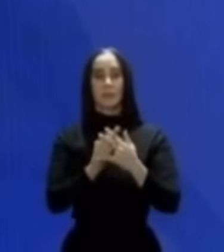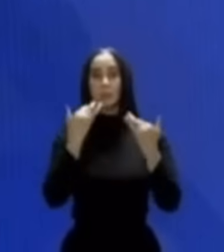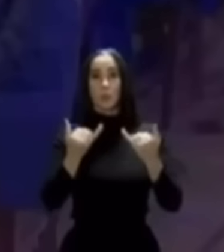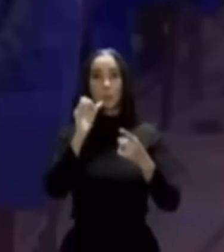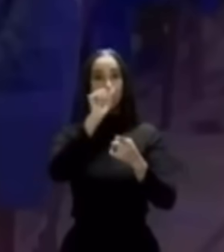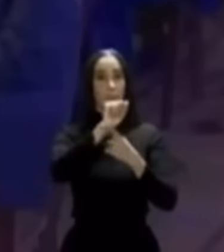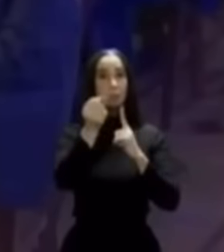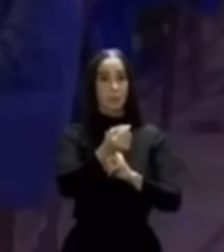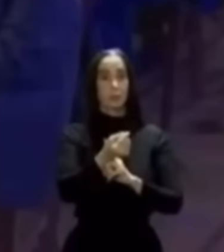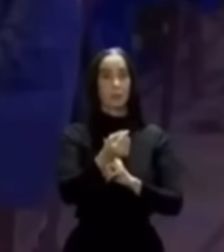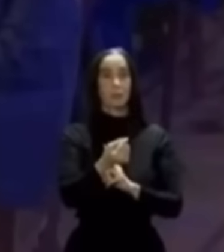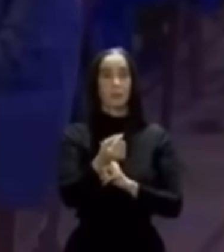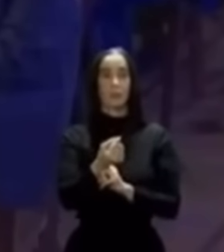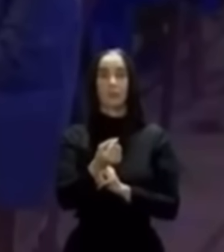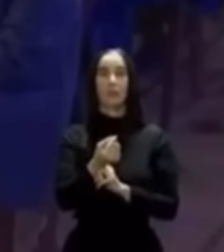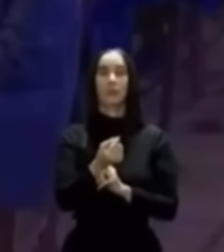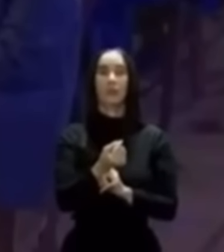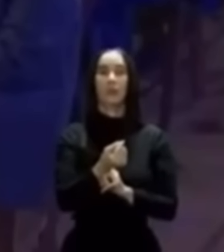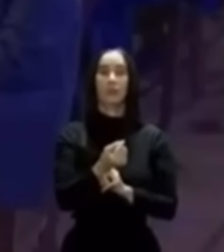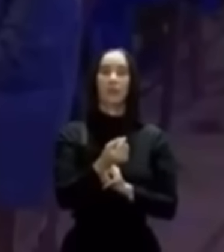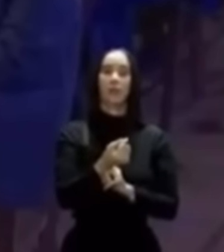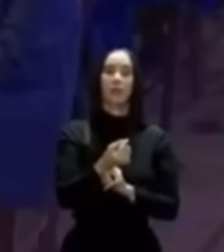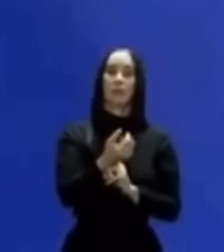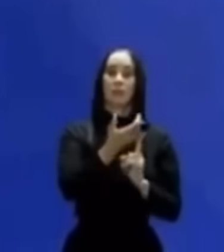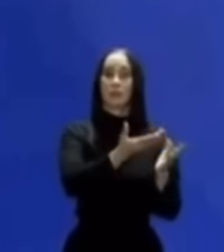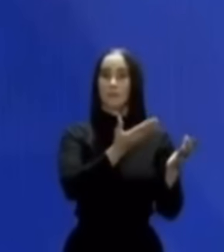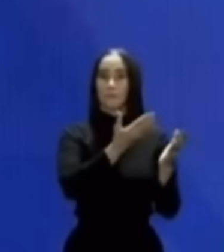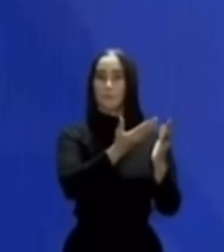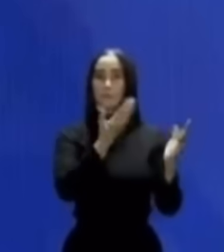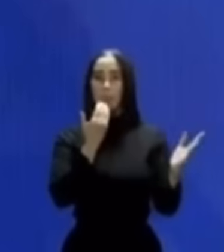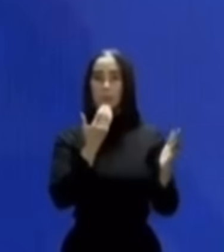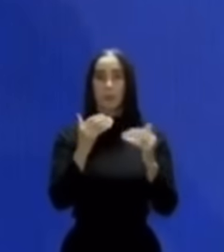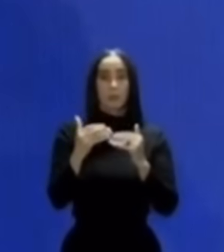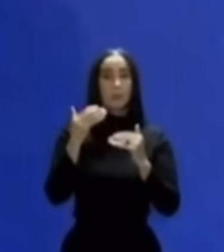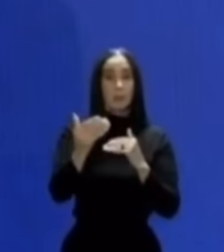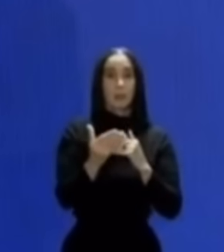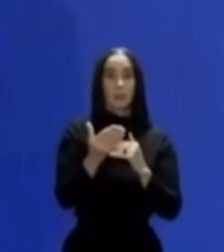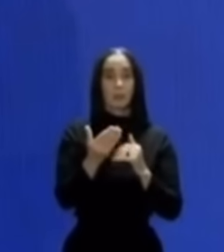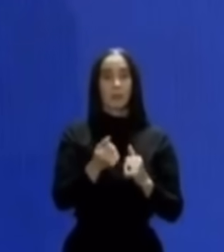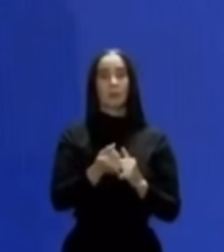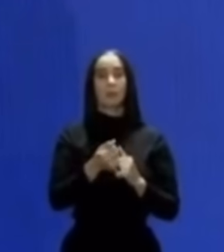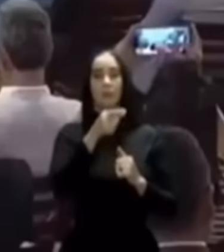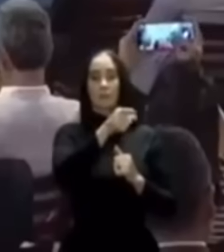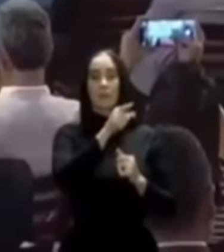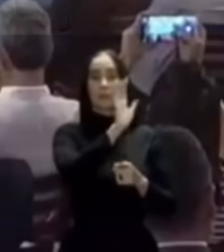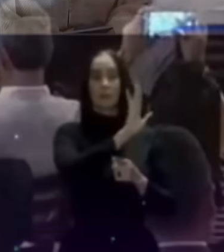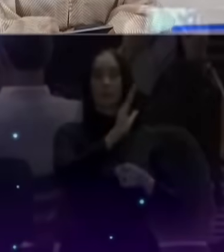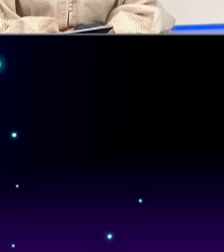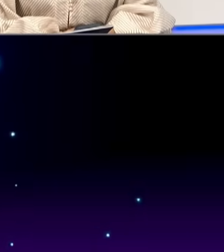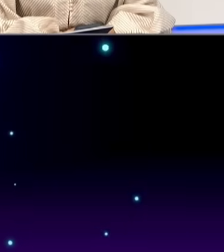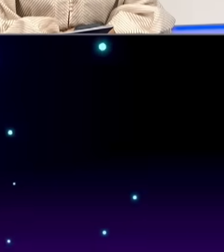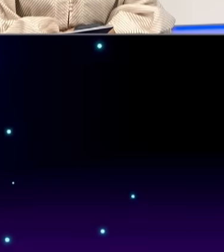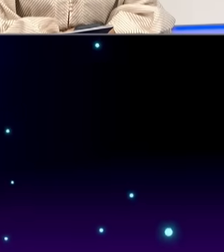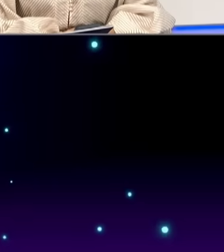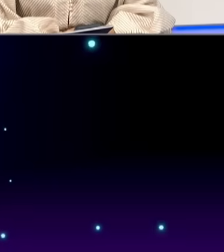hechos y también de situaciones que van a venir en lo adelante en ese país